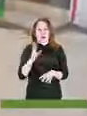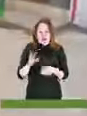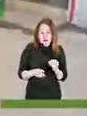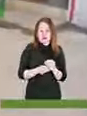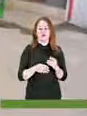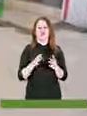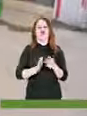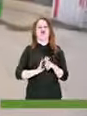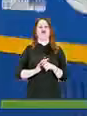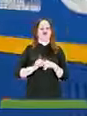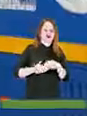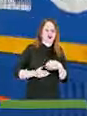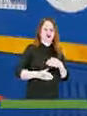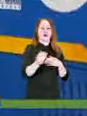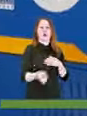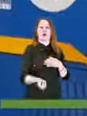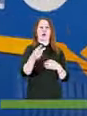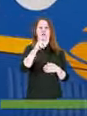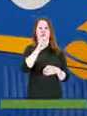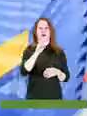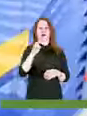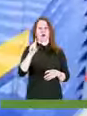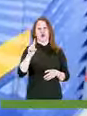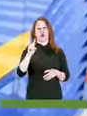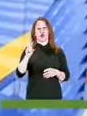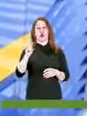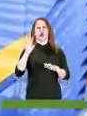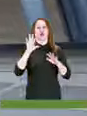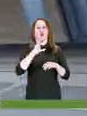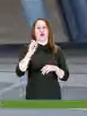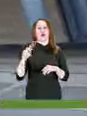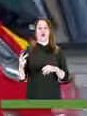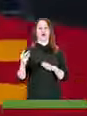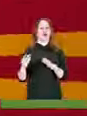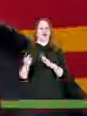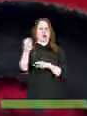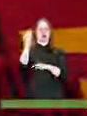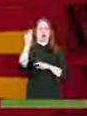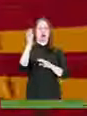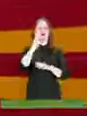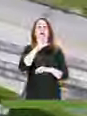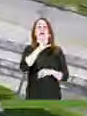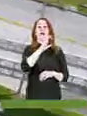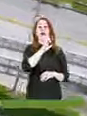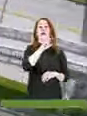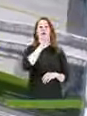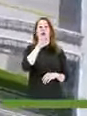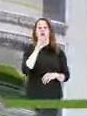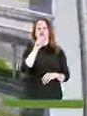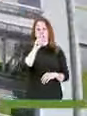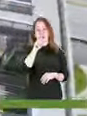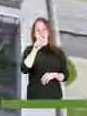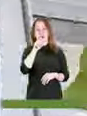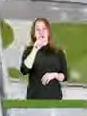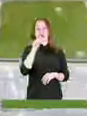operación 701 buses con nivel de emisiones Euro 6 en gas y diésel, los cuales reducen en